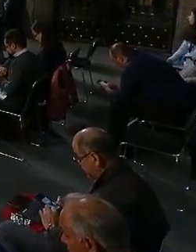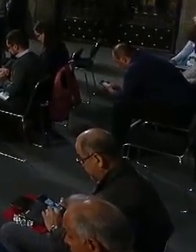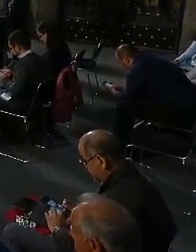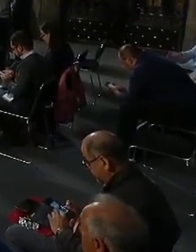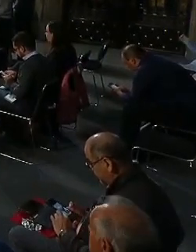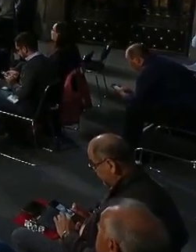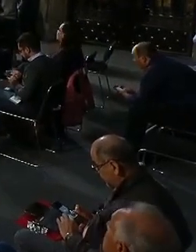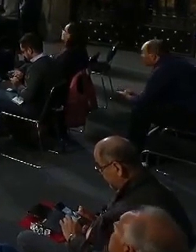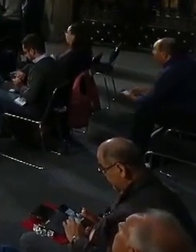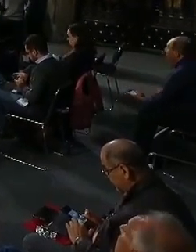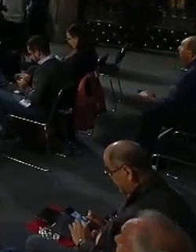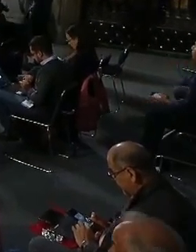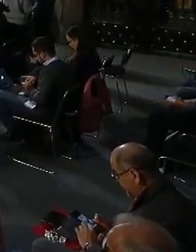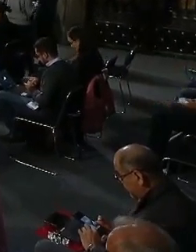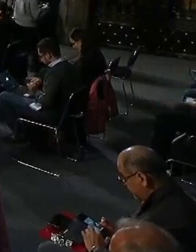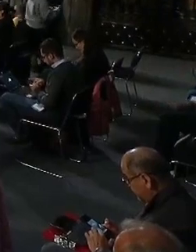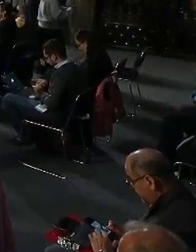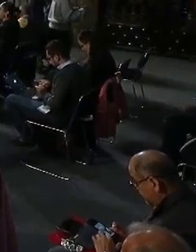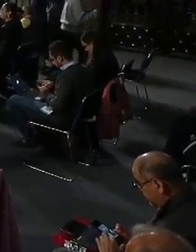Buenos días.